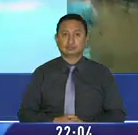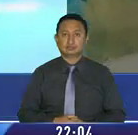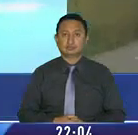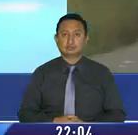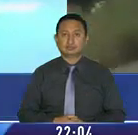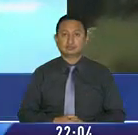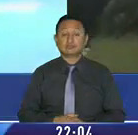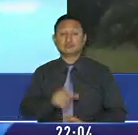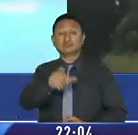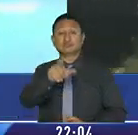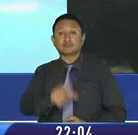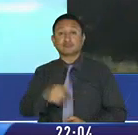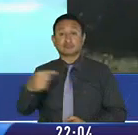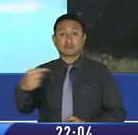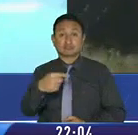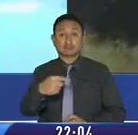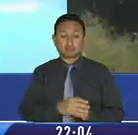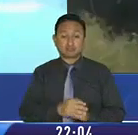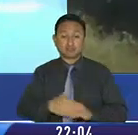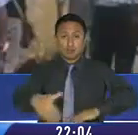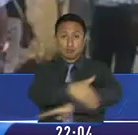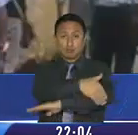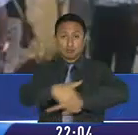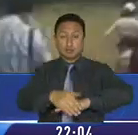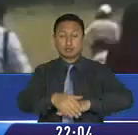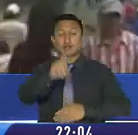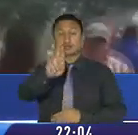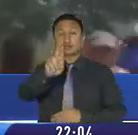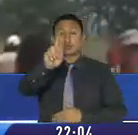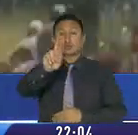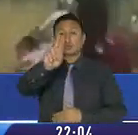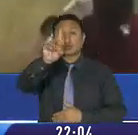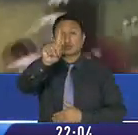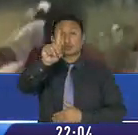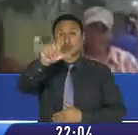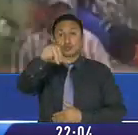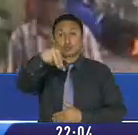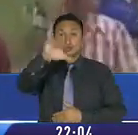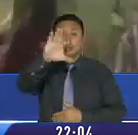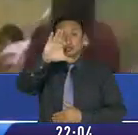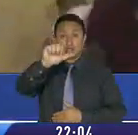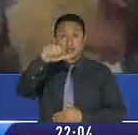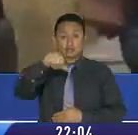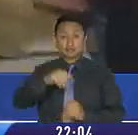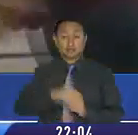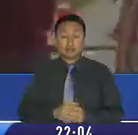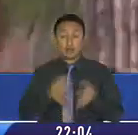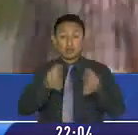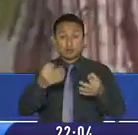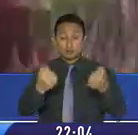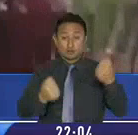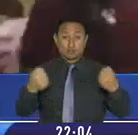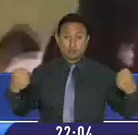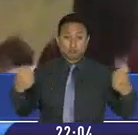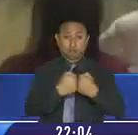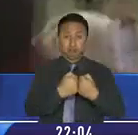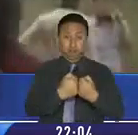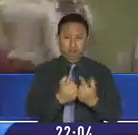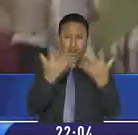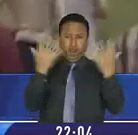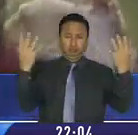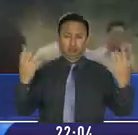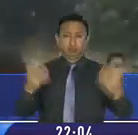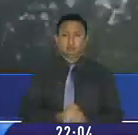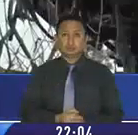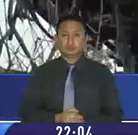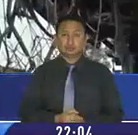Quienes transitaban a esa hora por la vía Urdaneta-Caluma captaron el momento en que los vehículos ardían en llamas. Se trataba de una